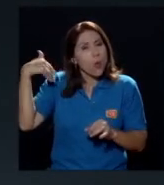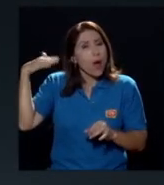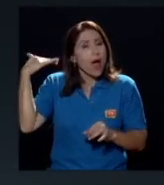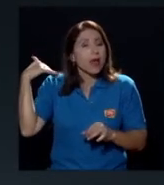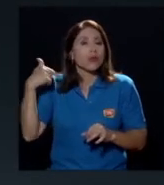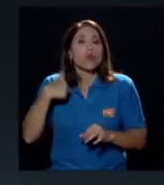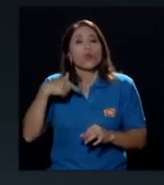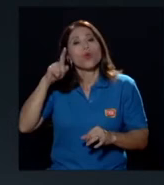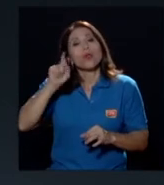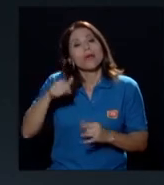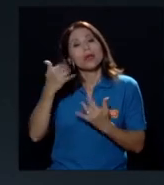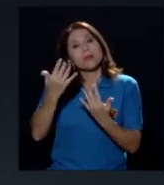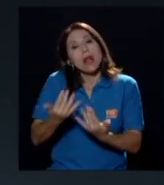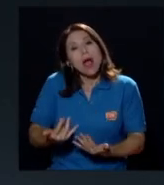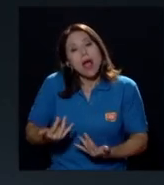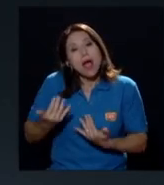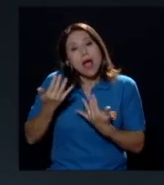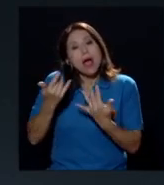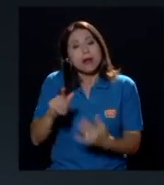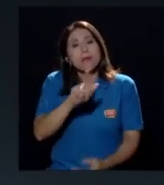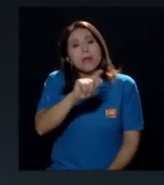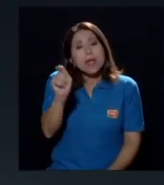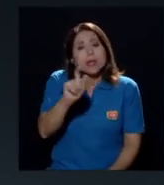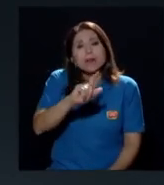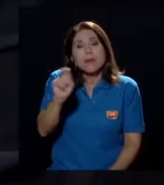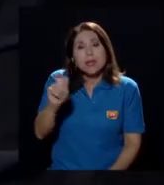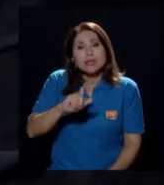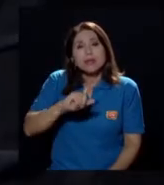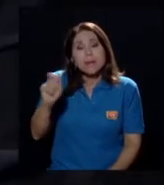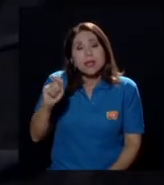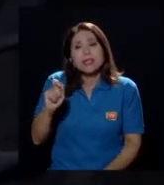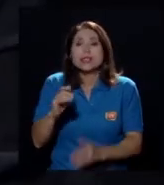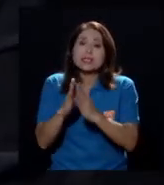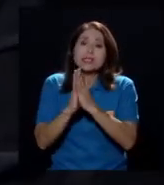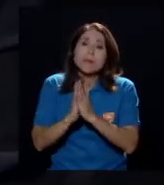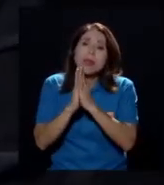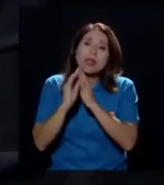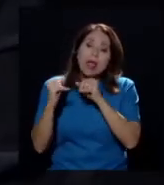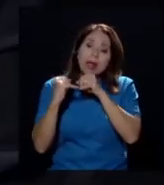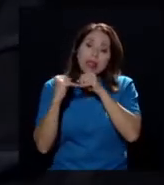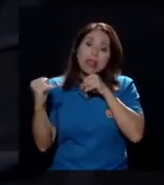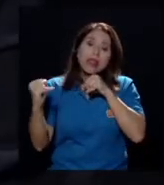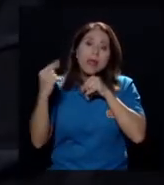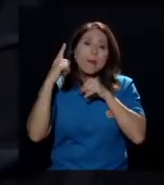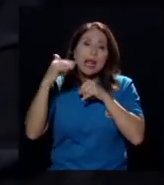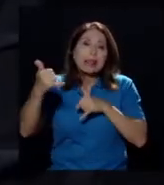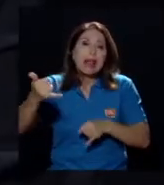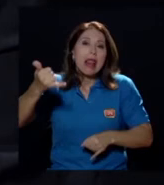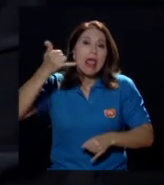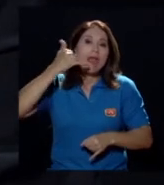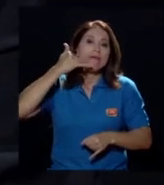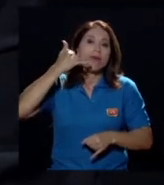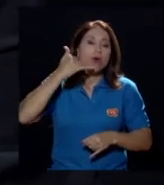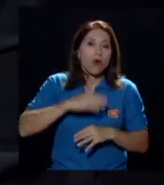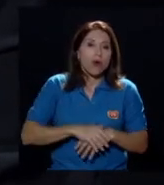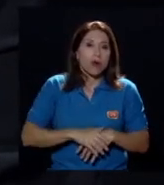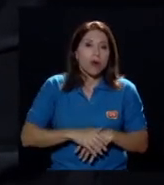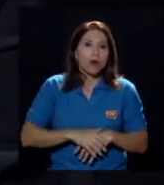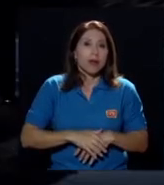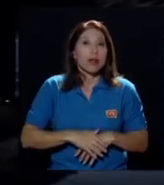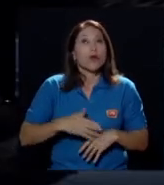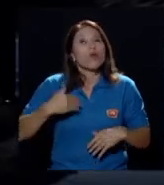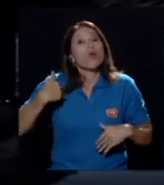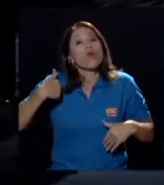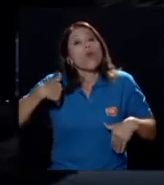meses pedir una línea sí, de teléfono, que es el, y cuando San Juan baje el dedo se la